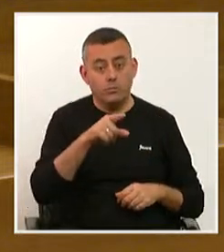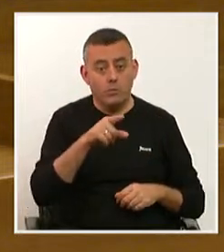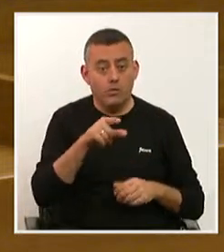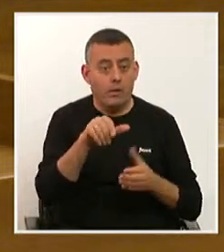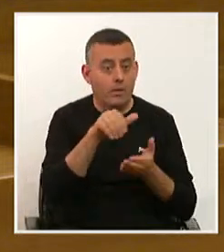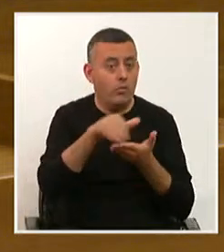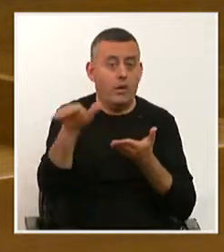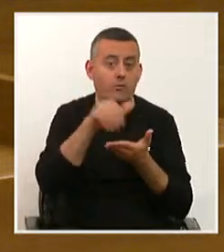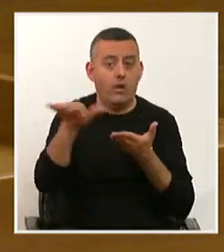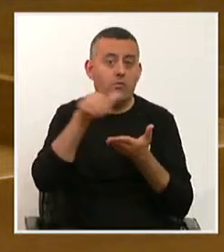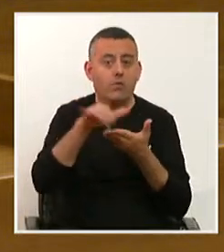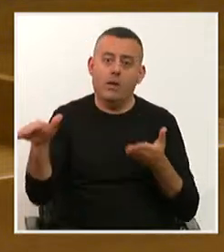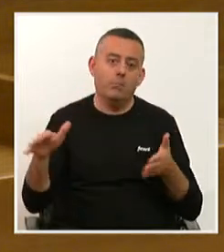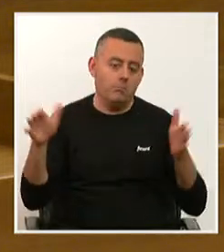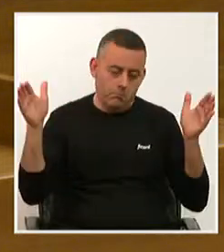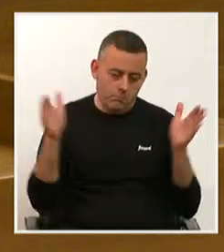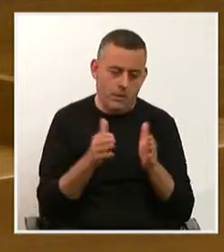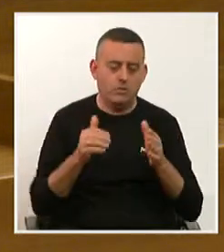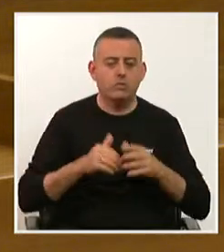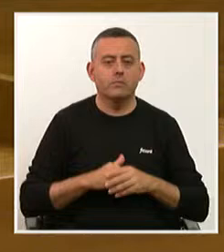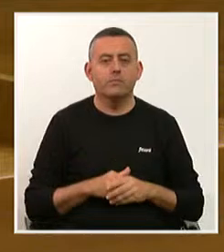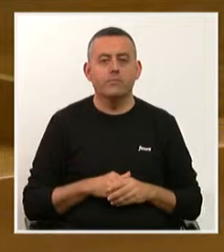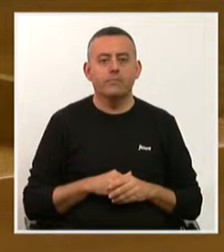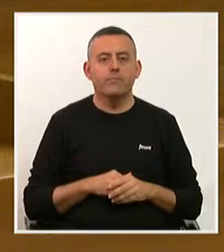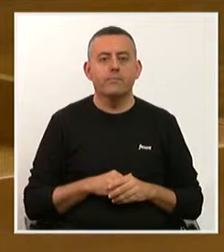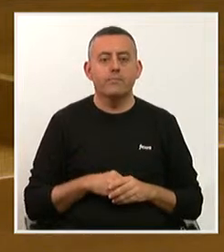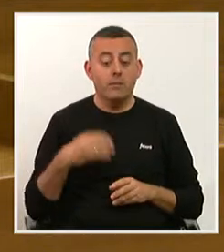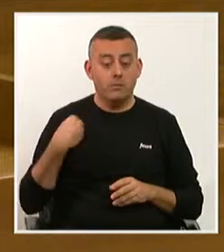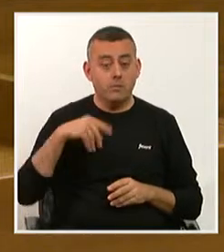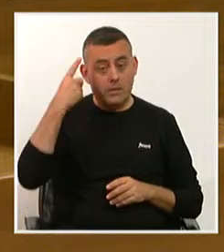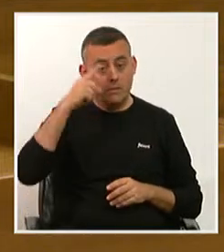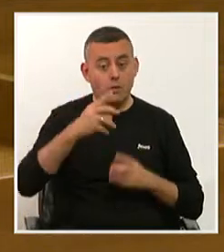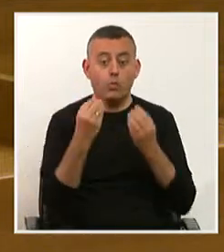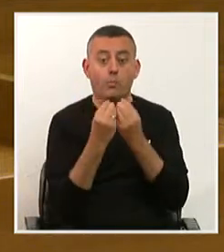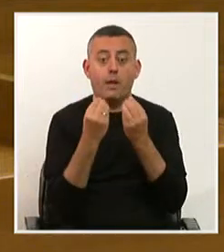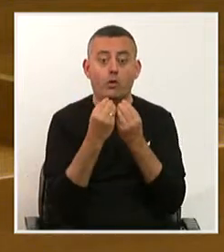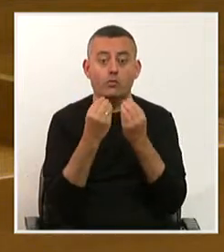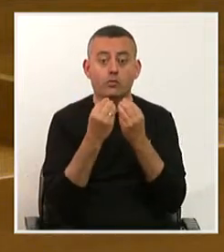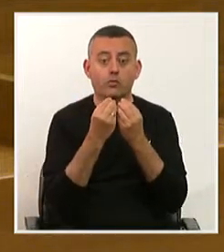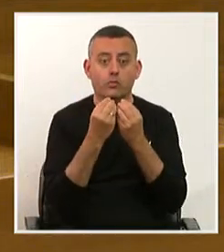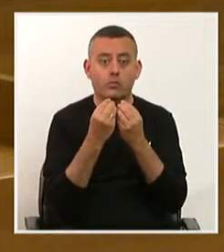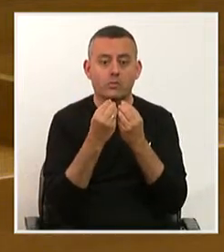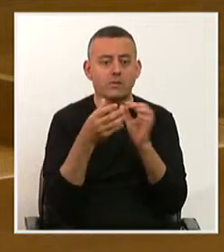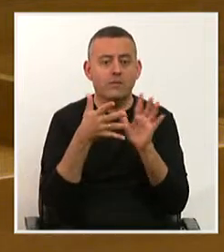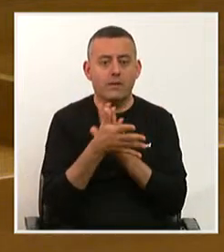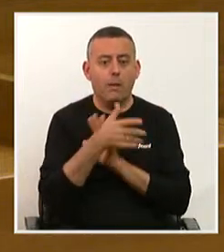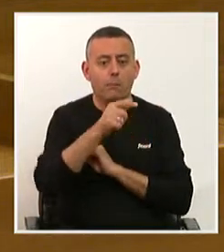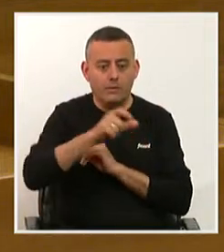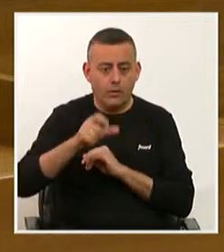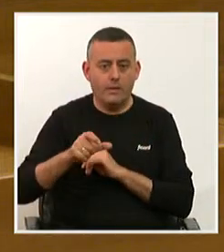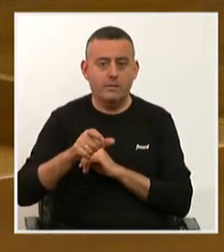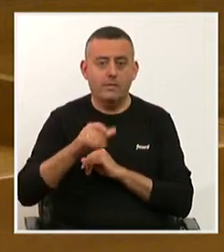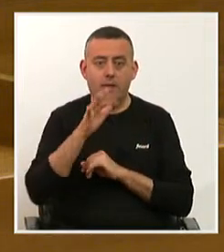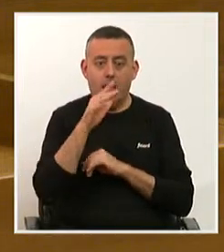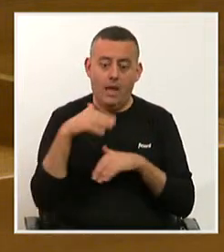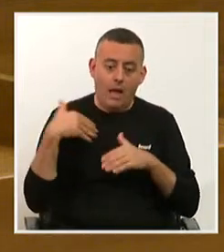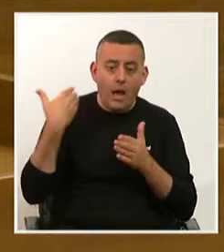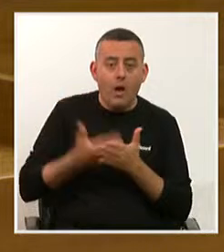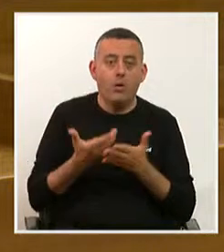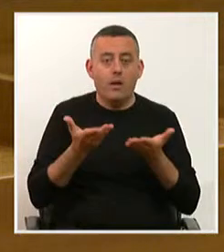como sa que de cada chifra persones y Ah des ya un problema de la m